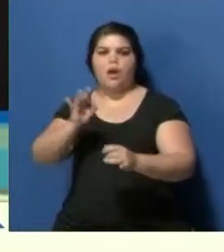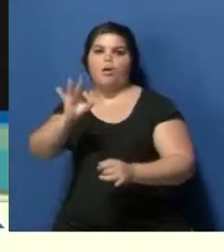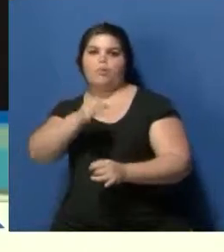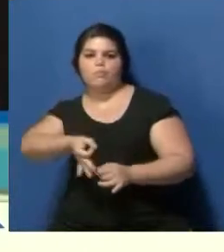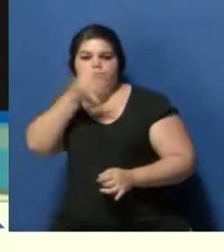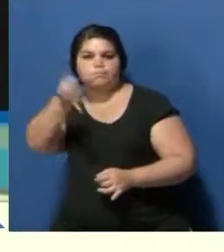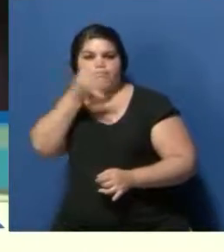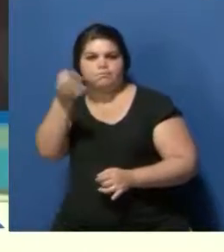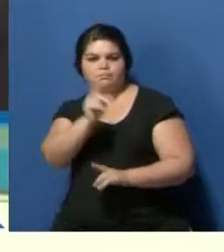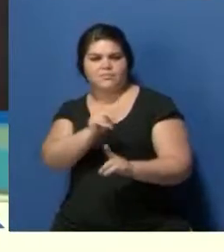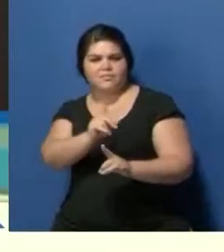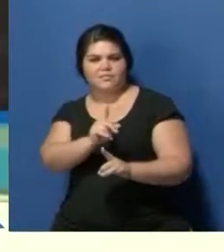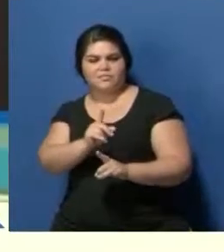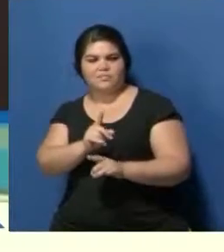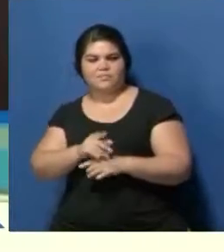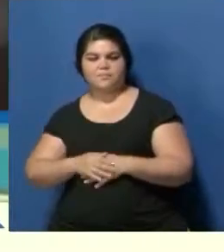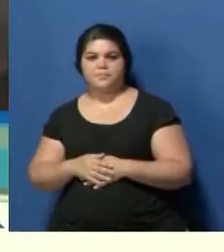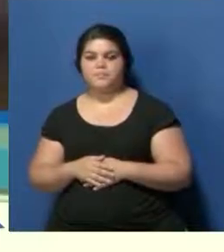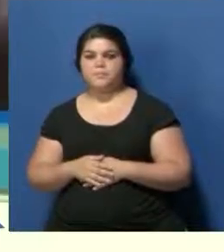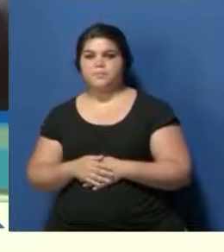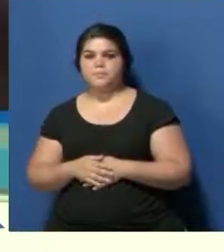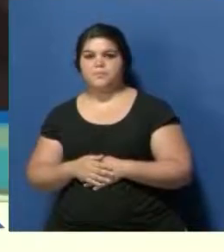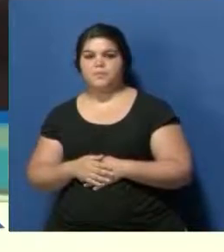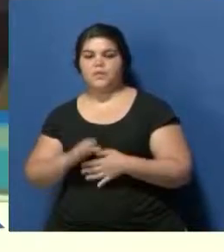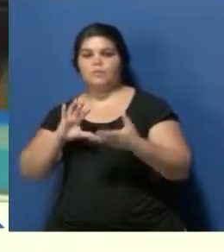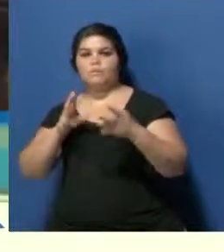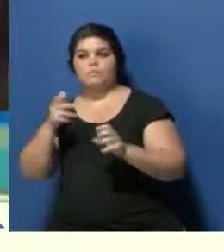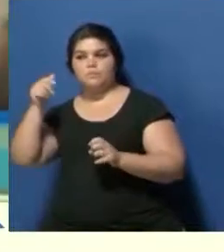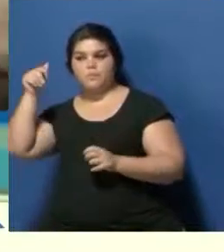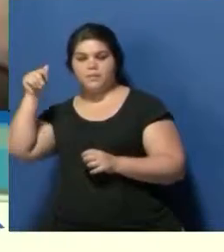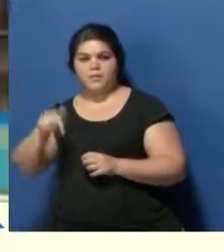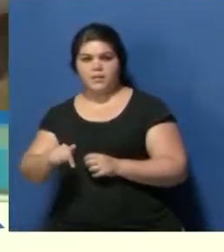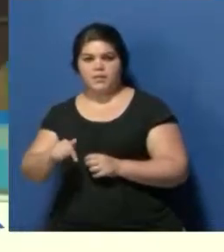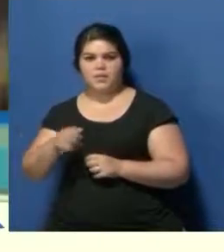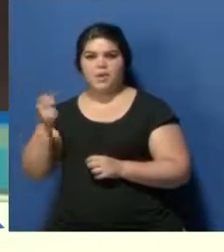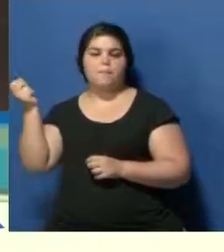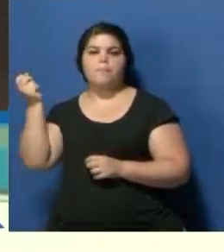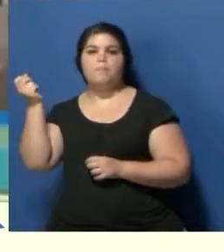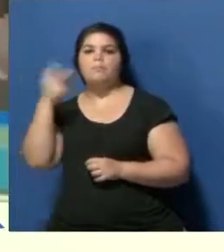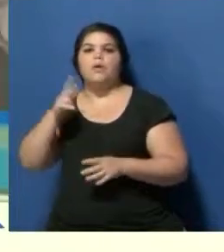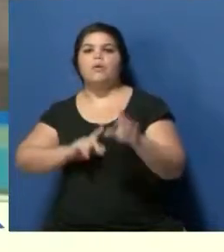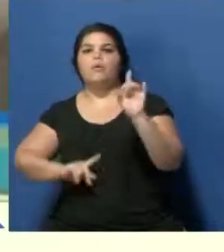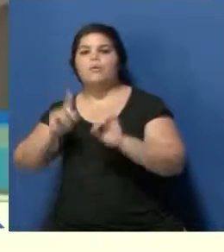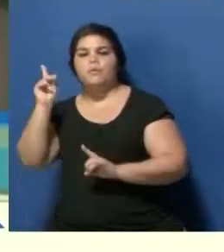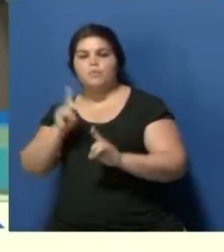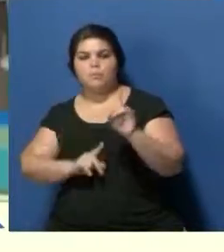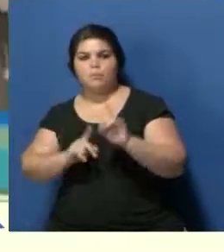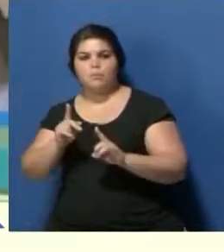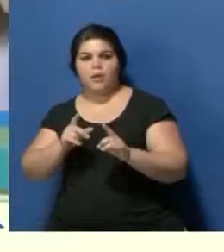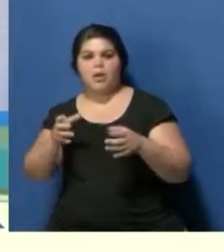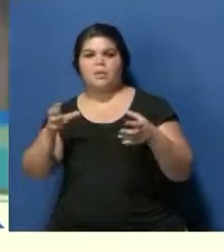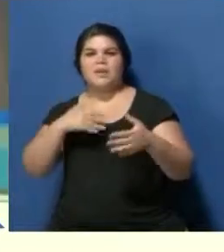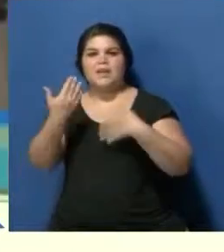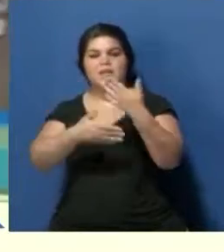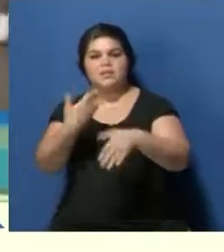etc. Y en este sentido, tal vez lo más grave para todo el sistema político sea el tema de que